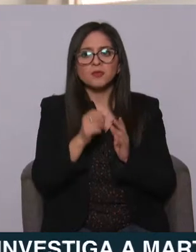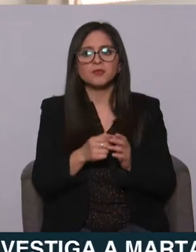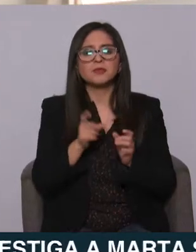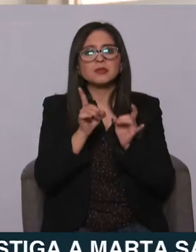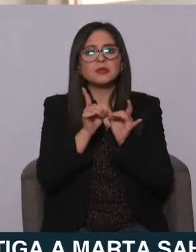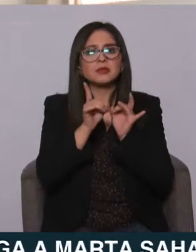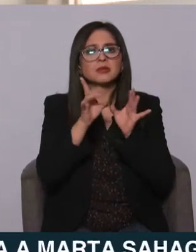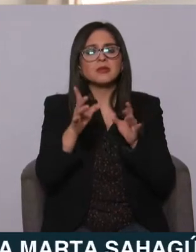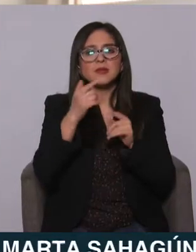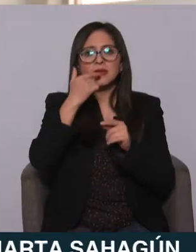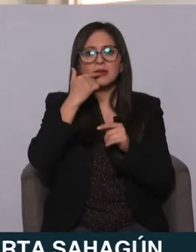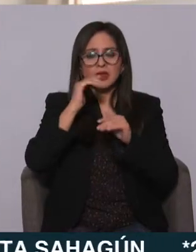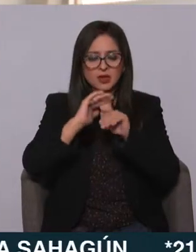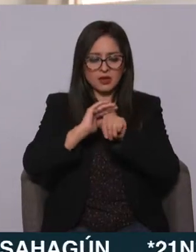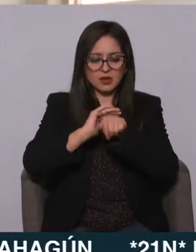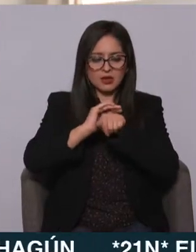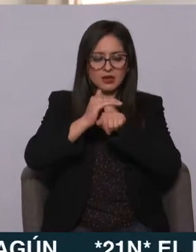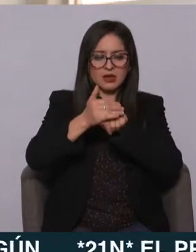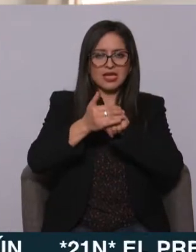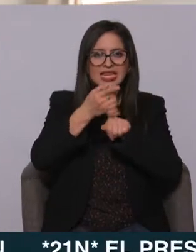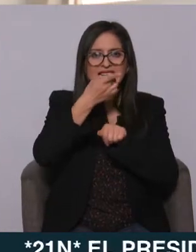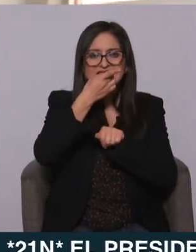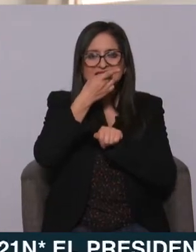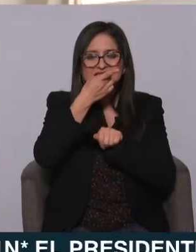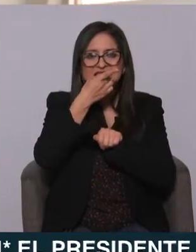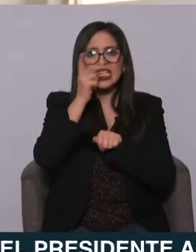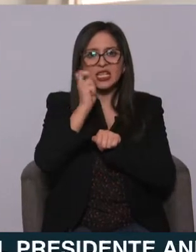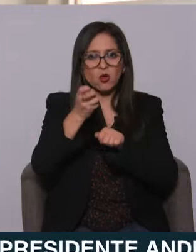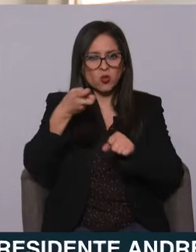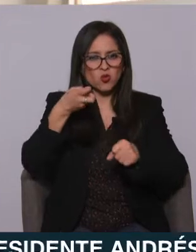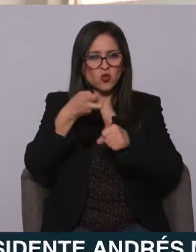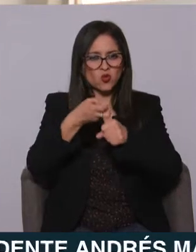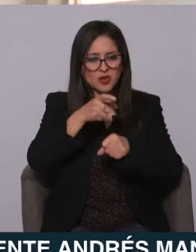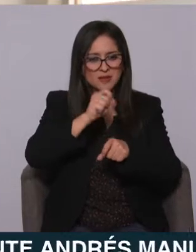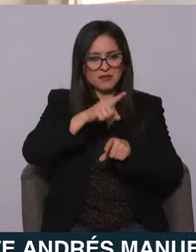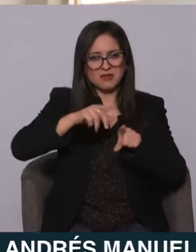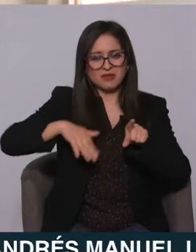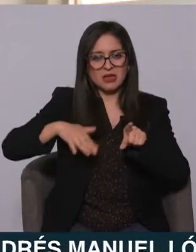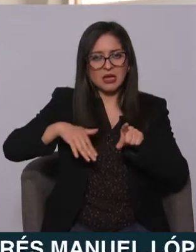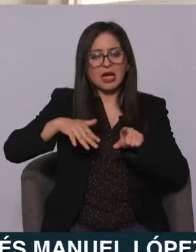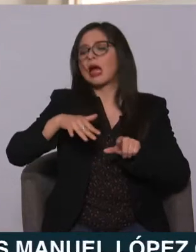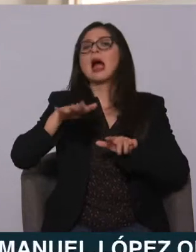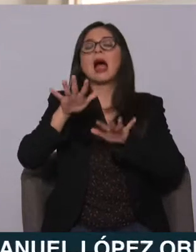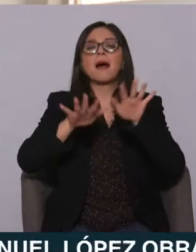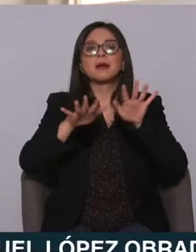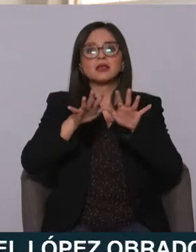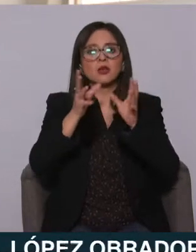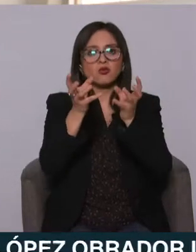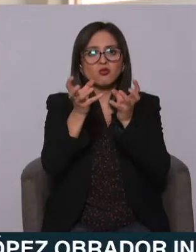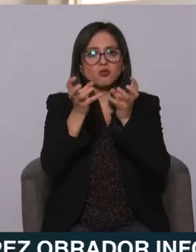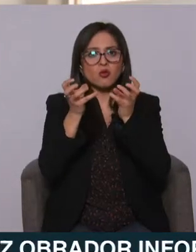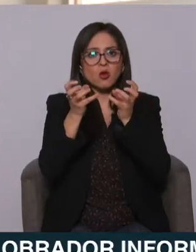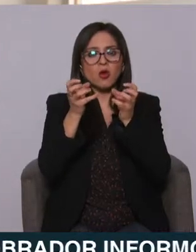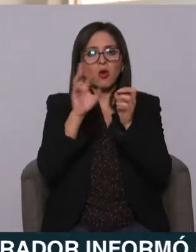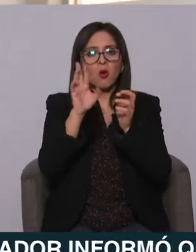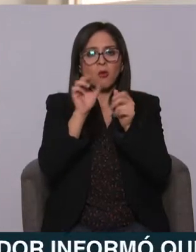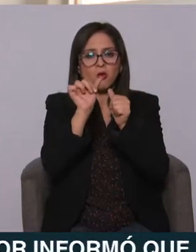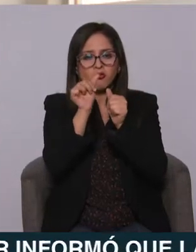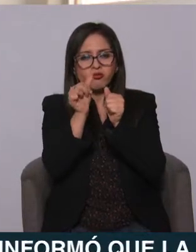la superficie del diente, que es sumamente dura, como lo mencionaba, puede fracturarse o